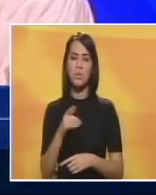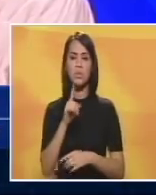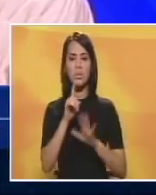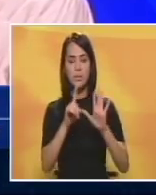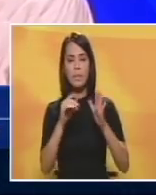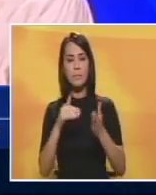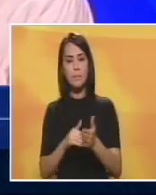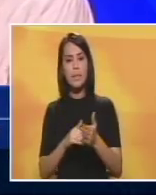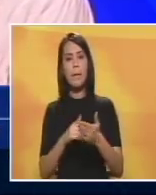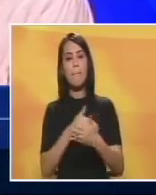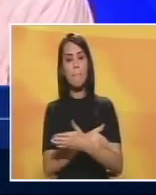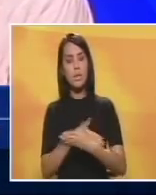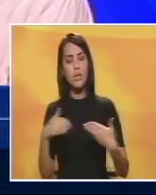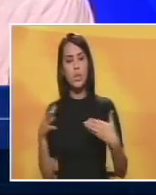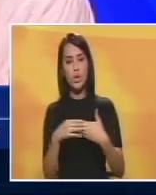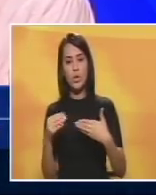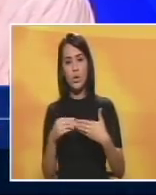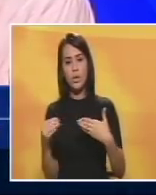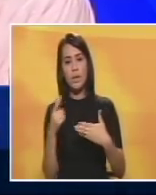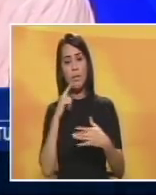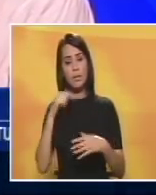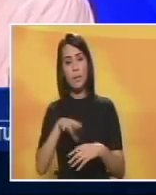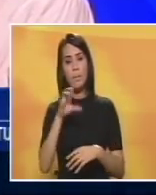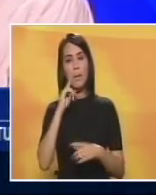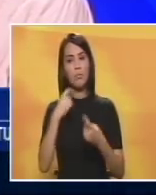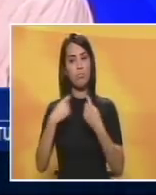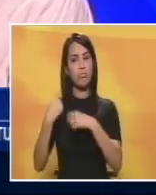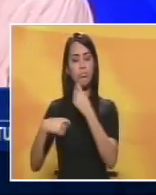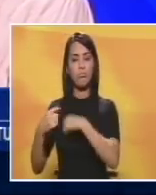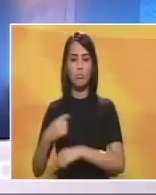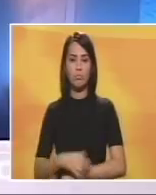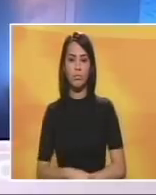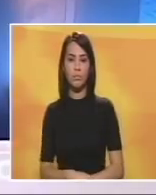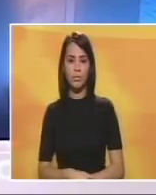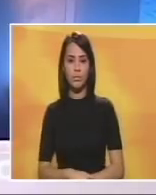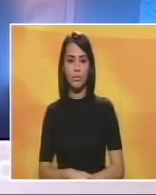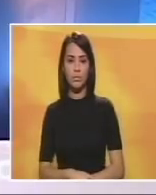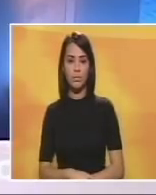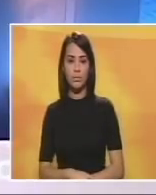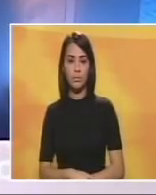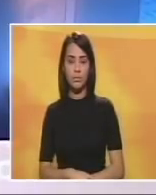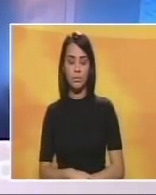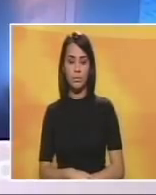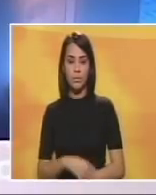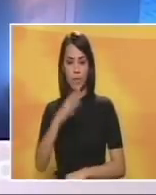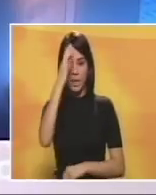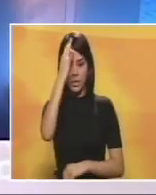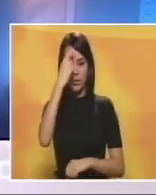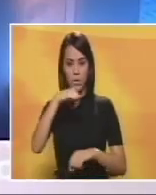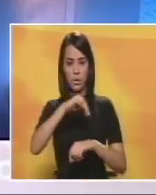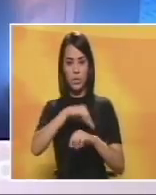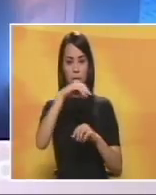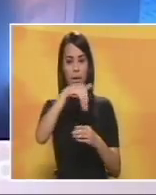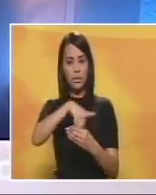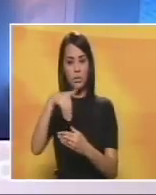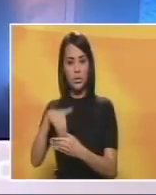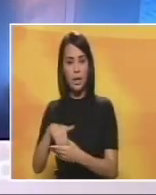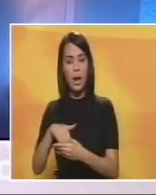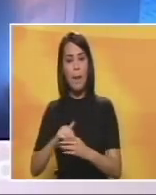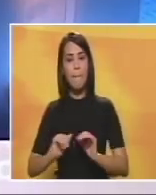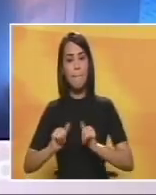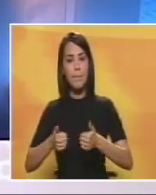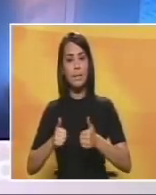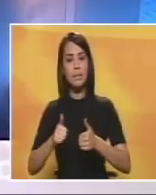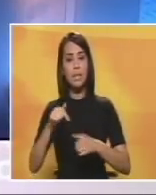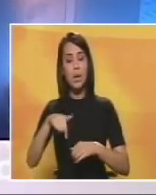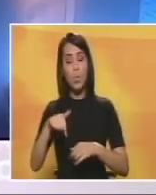6.000 millones de dólares que salen del país a causa del contrabando de extracción. El Consejo Nacional Electoral informó que a partir de hoy hasta el